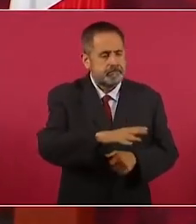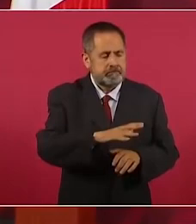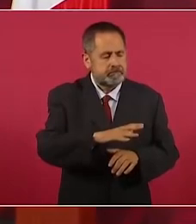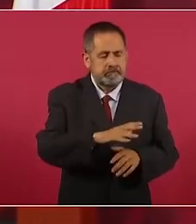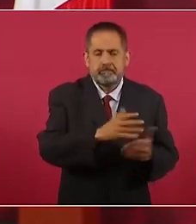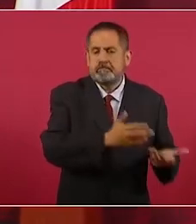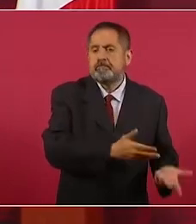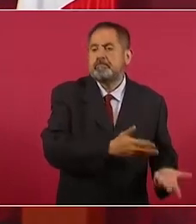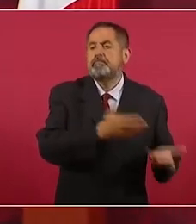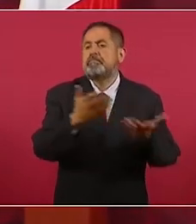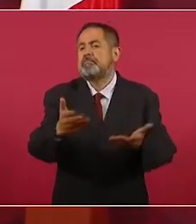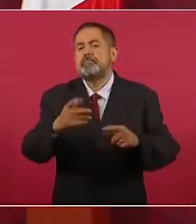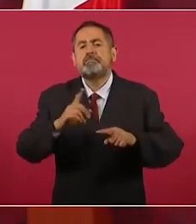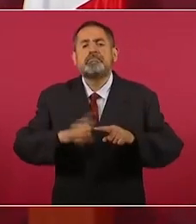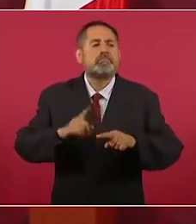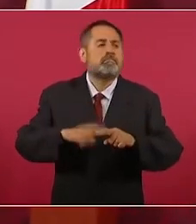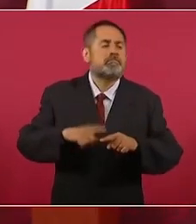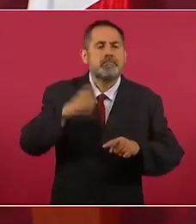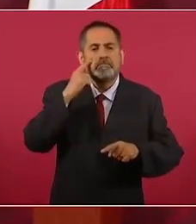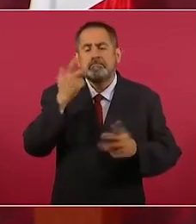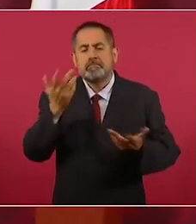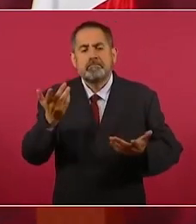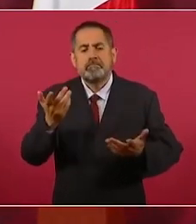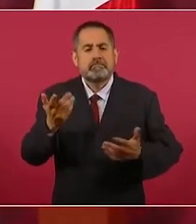a quien tiene